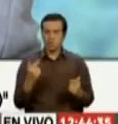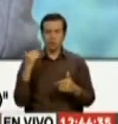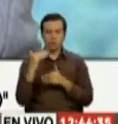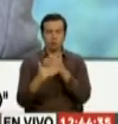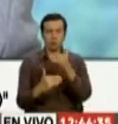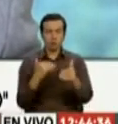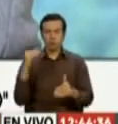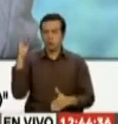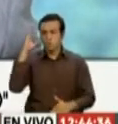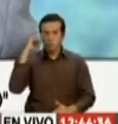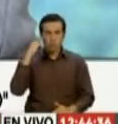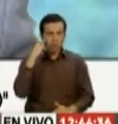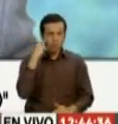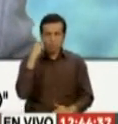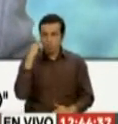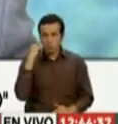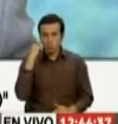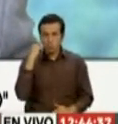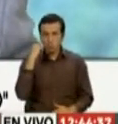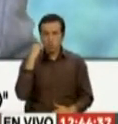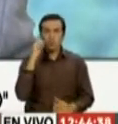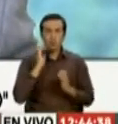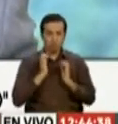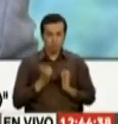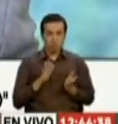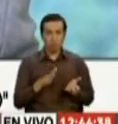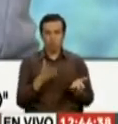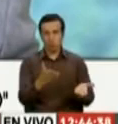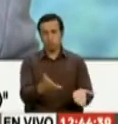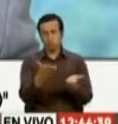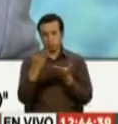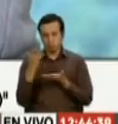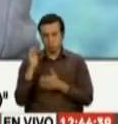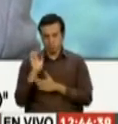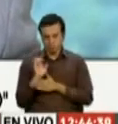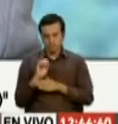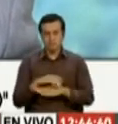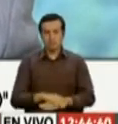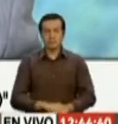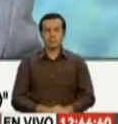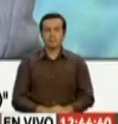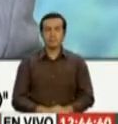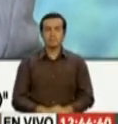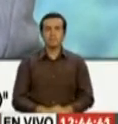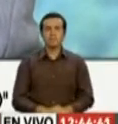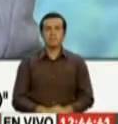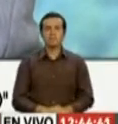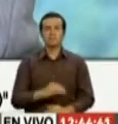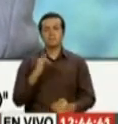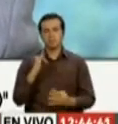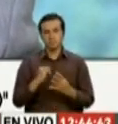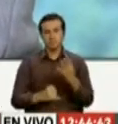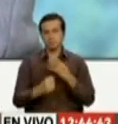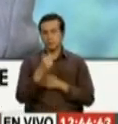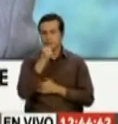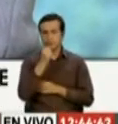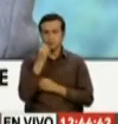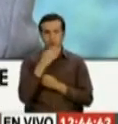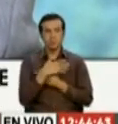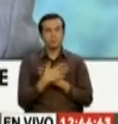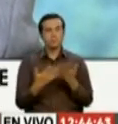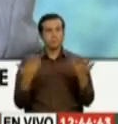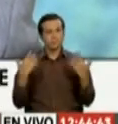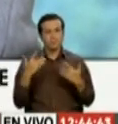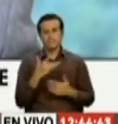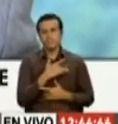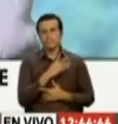proceso de localización y la repatriación de los cuerpos de nuestros compatriotas. Por último, señores periodistas,